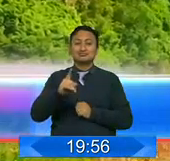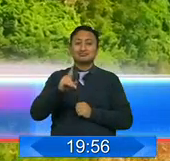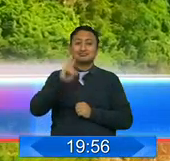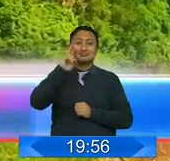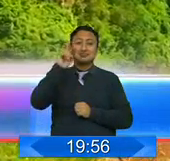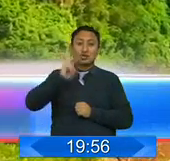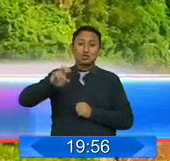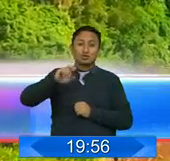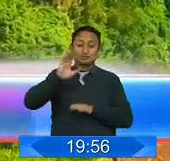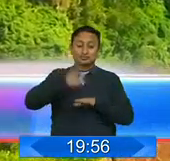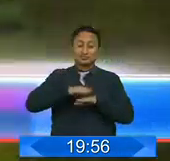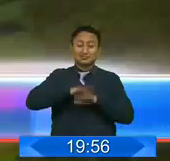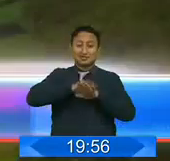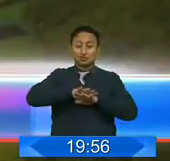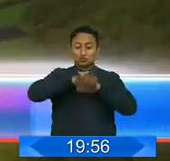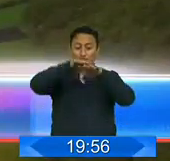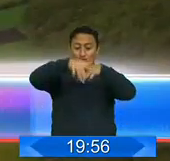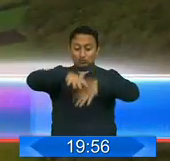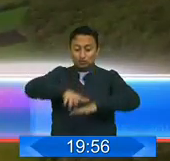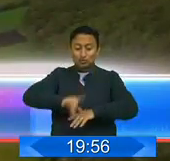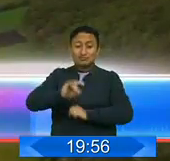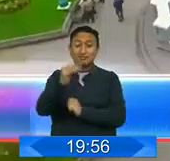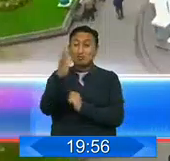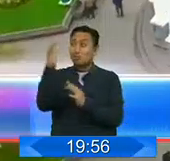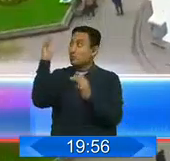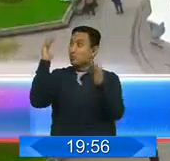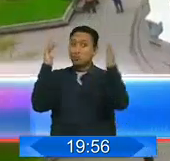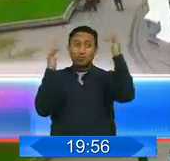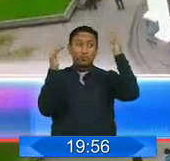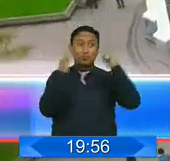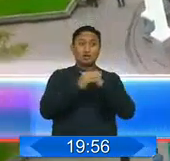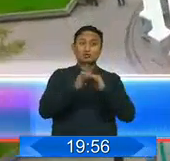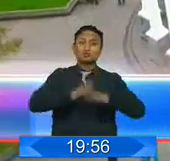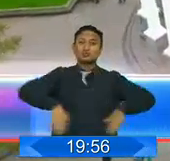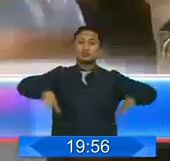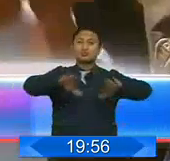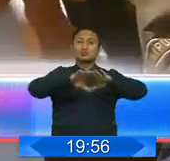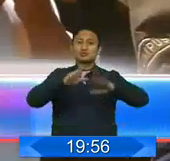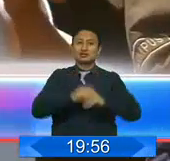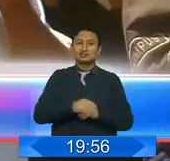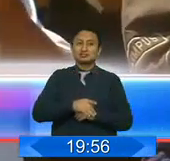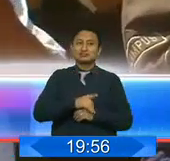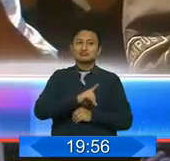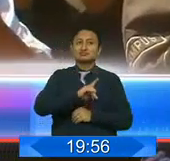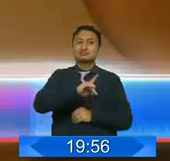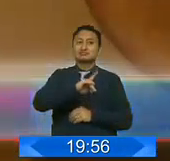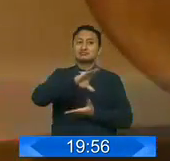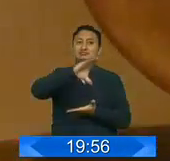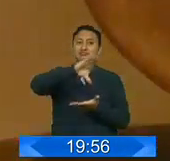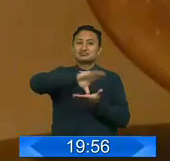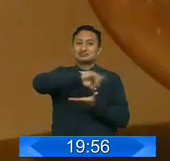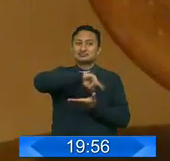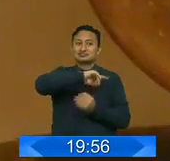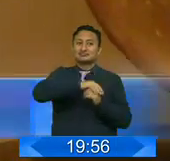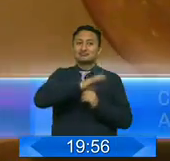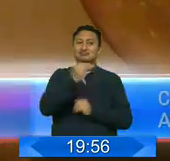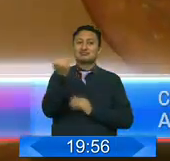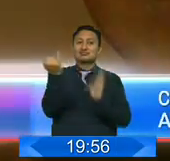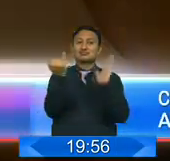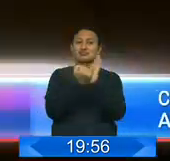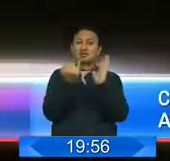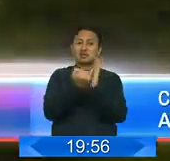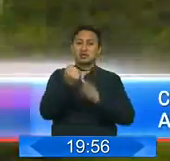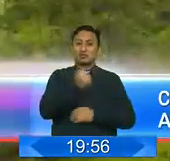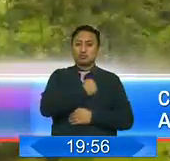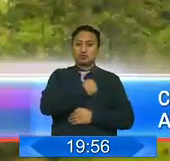sus cascadas, por sus bosques, por su centro histórico, por su identidad, su tradición, su